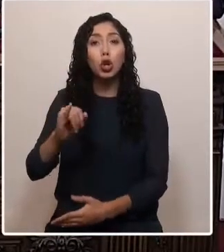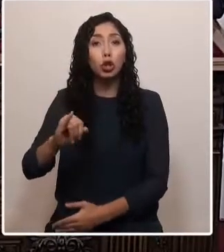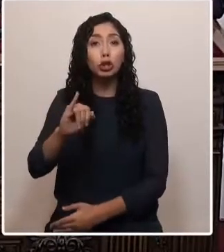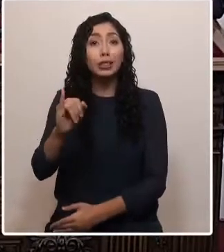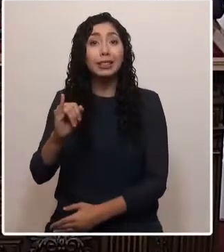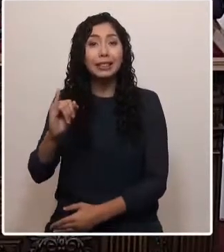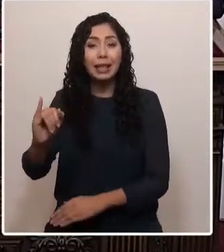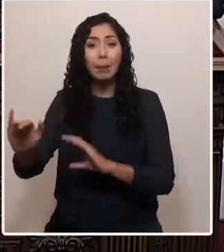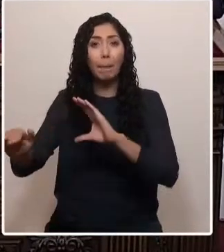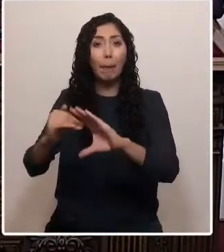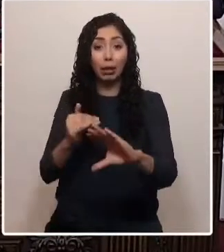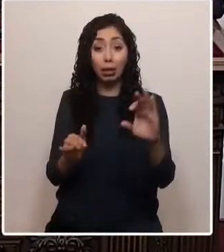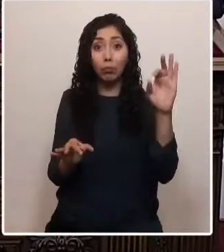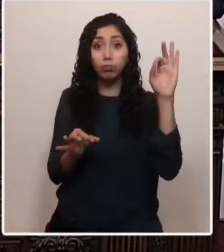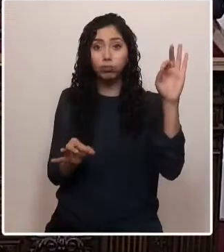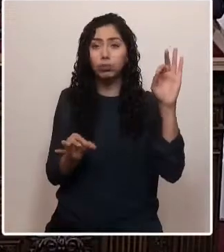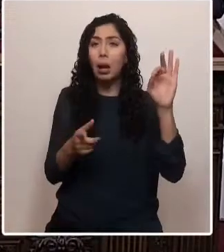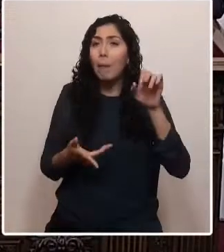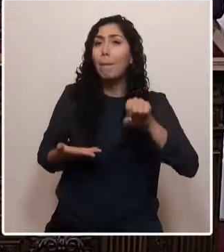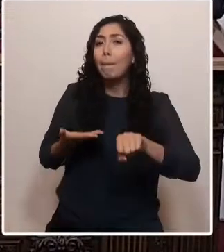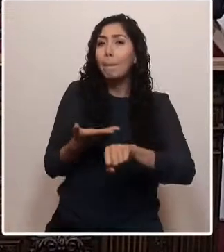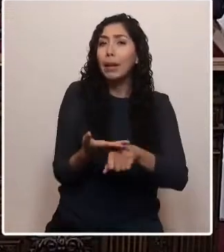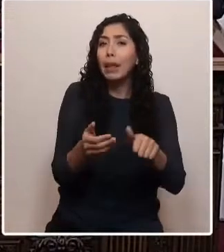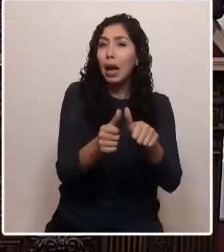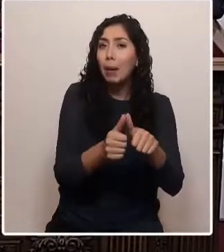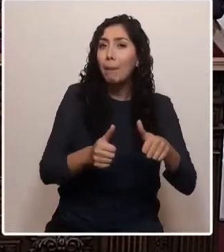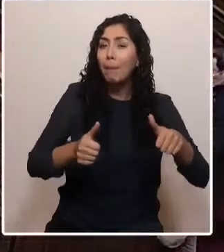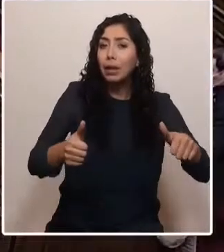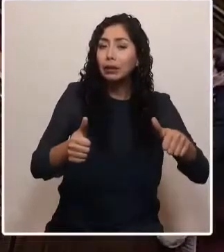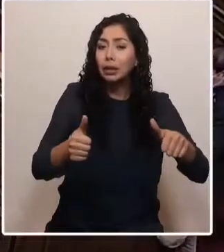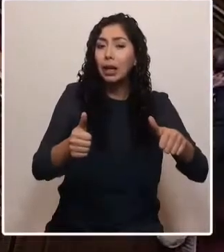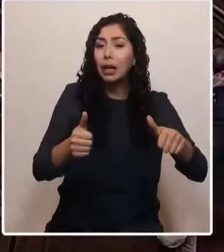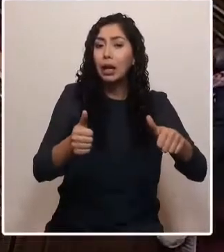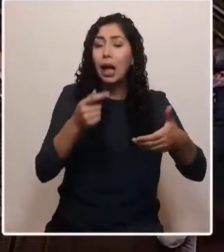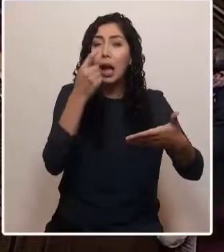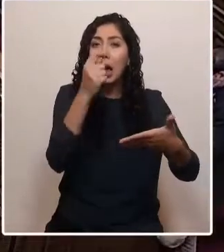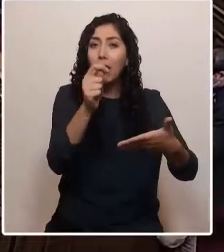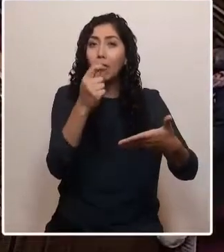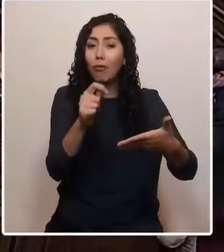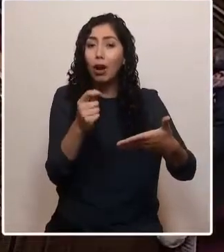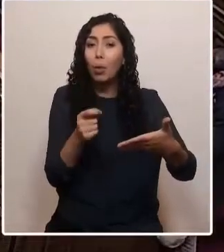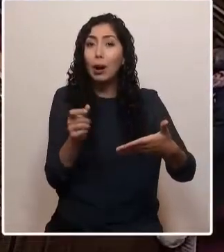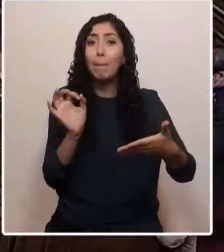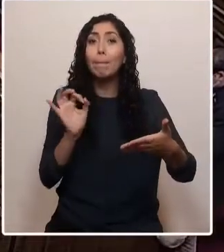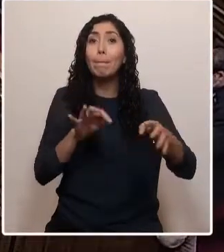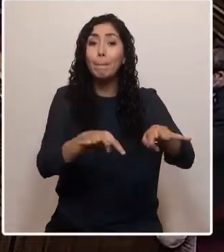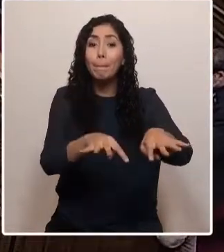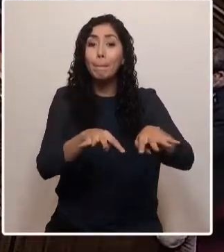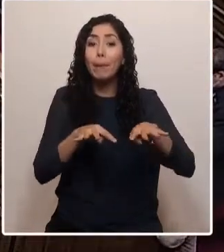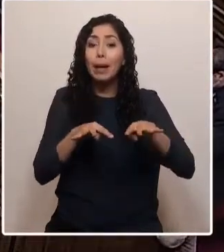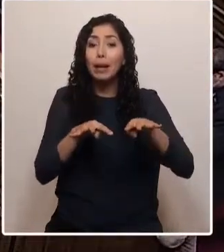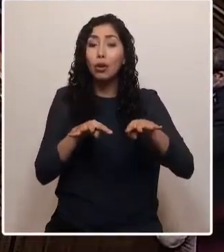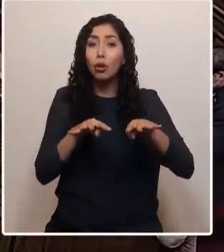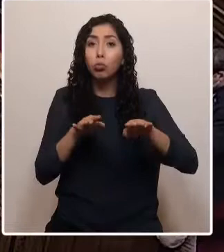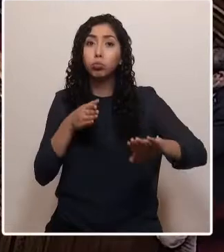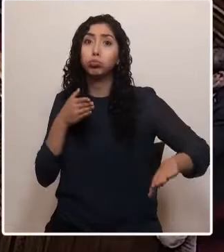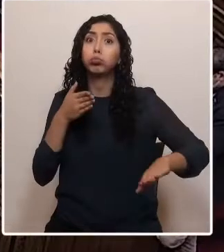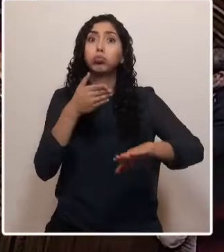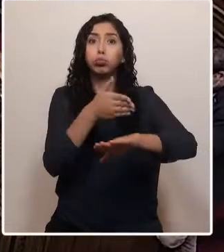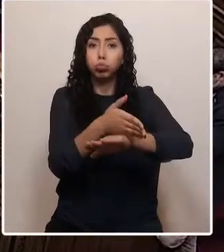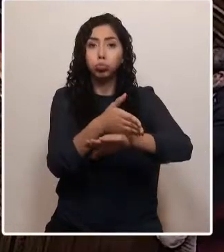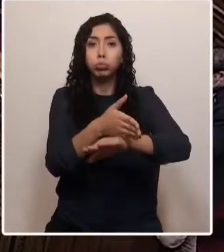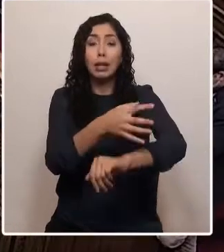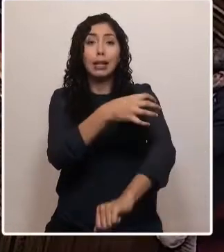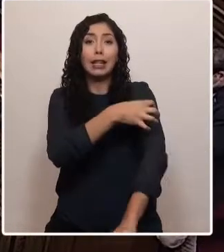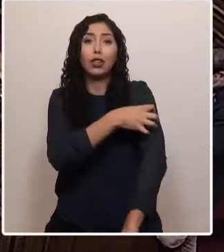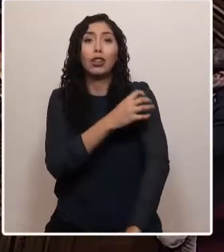mediante el cual solicita a la mesa directiva evaluar la visita del Pleno de la Convención Constitucional a la región de Antofagasta debido al